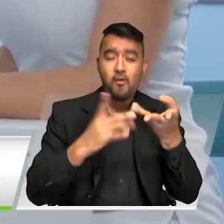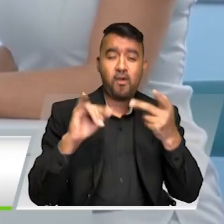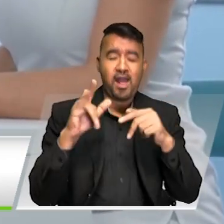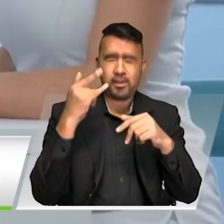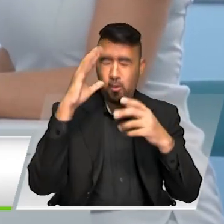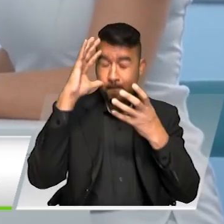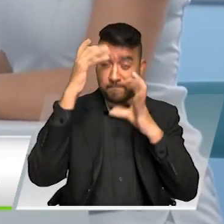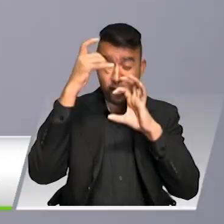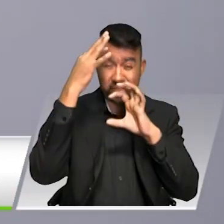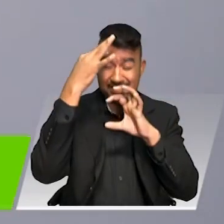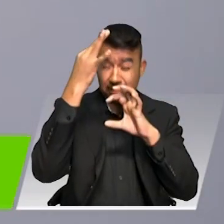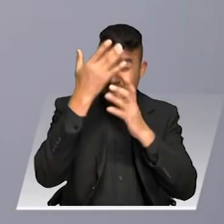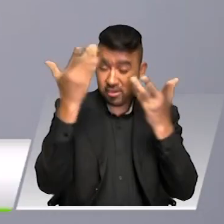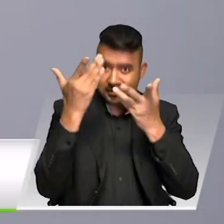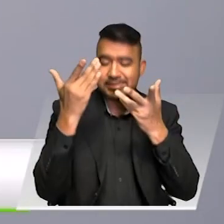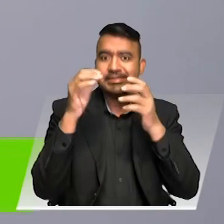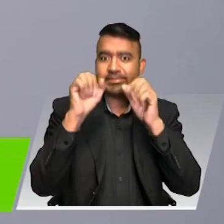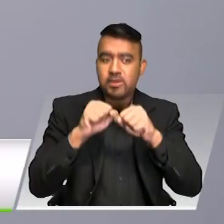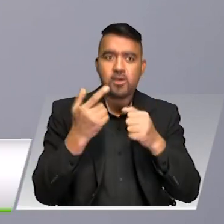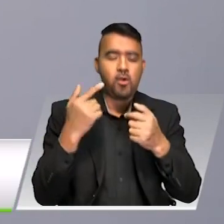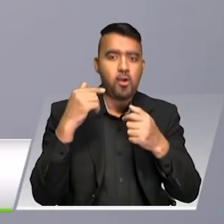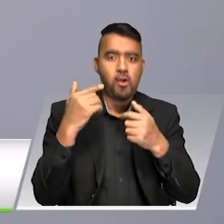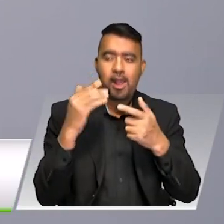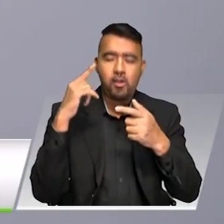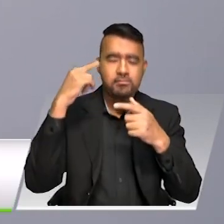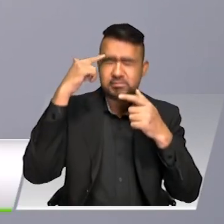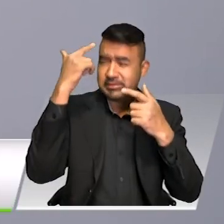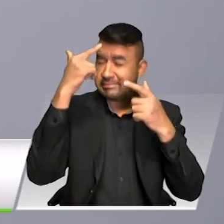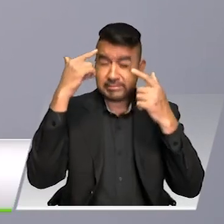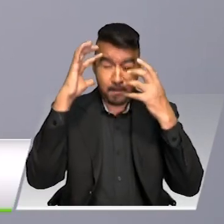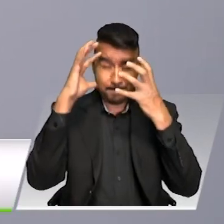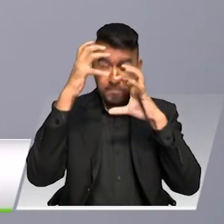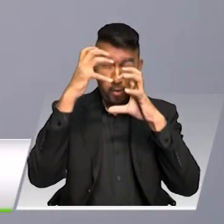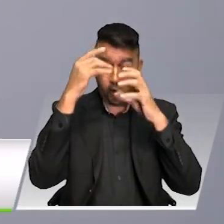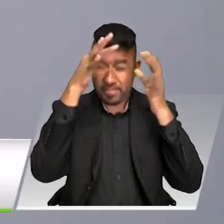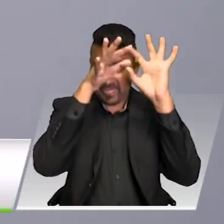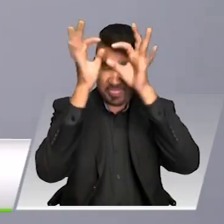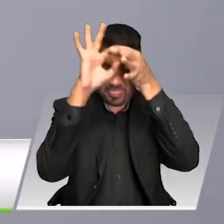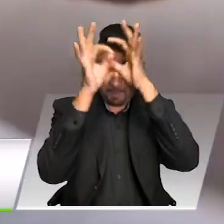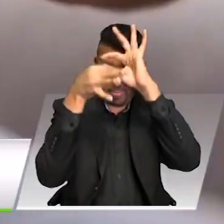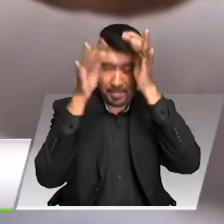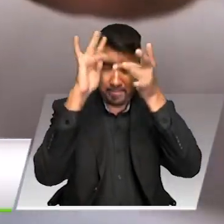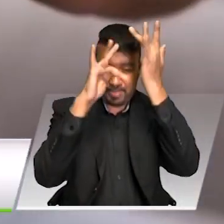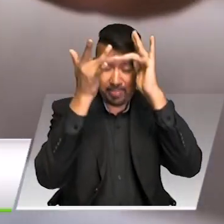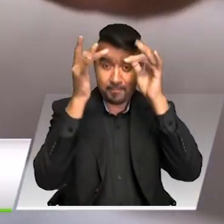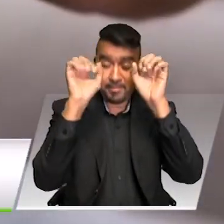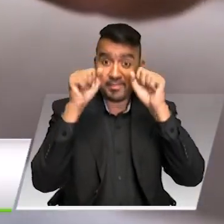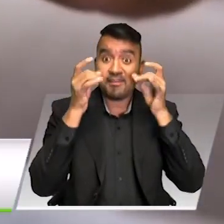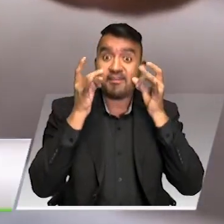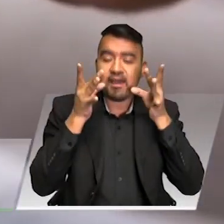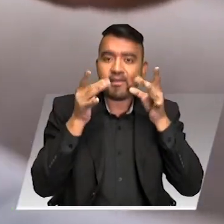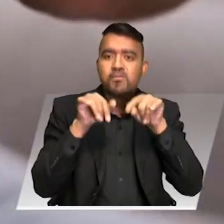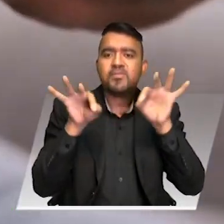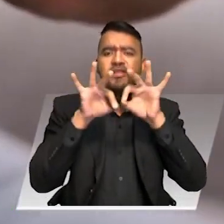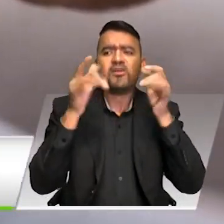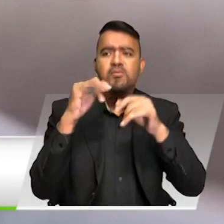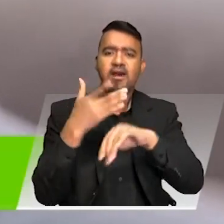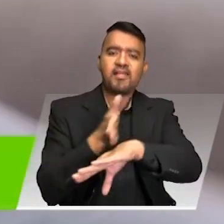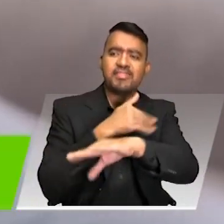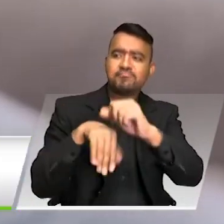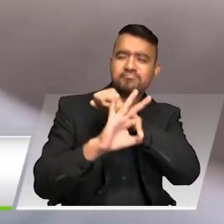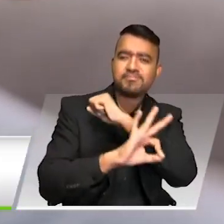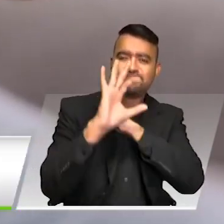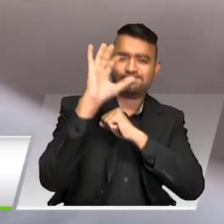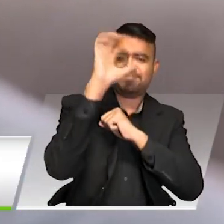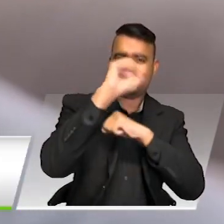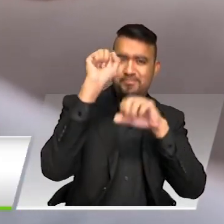la demencia. Una herramienta que permita que el paciente exprese día a día todas sus emociones por medio de un diario